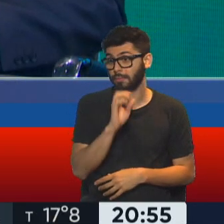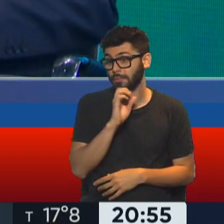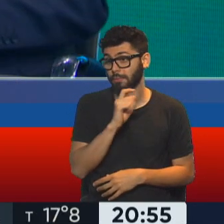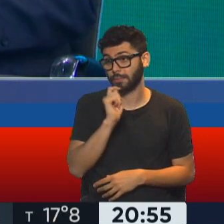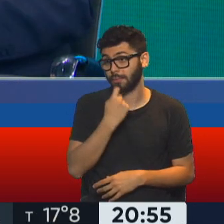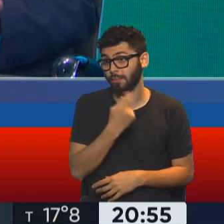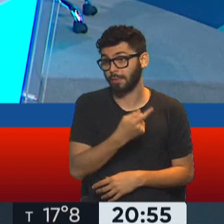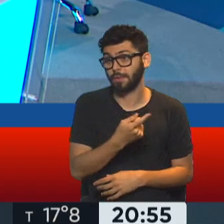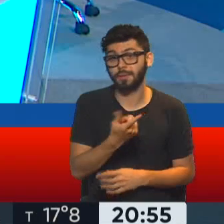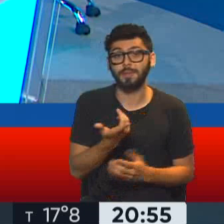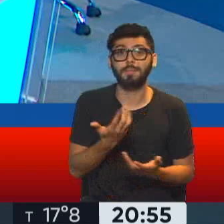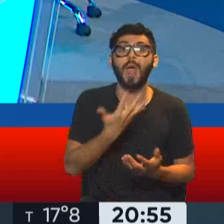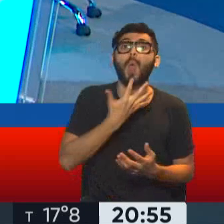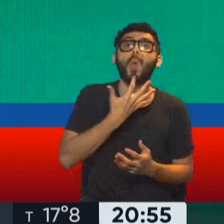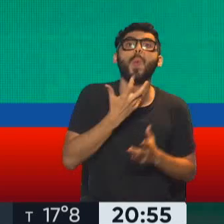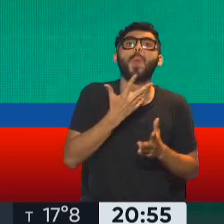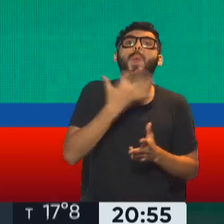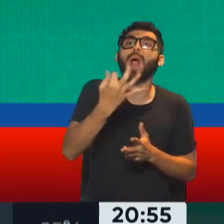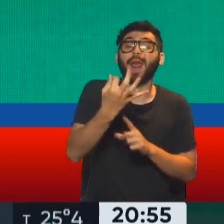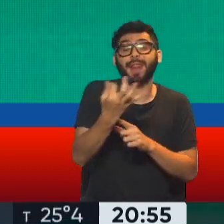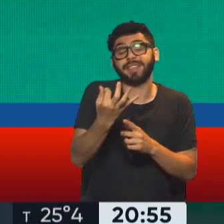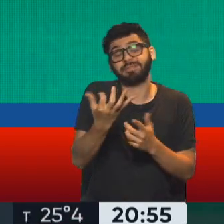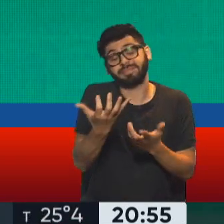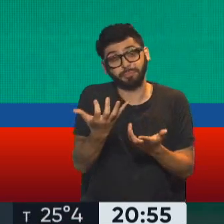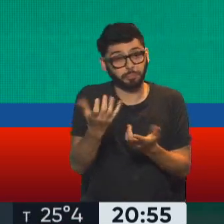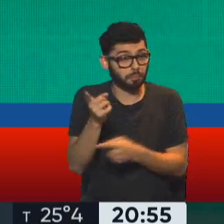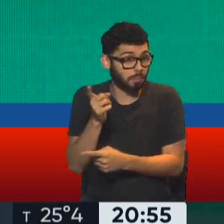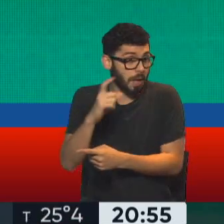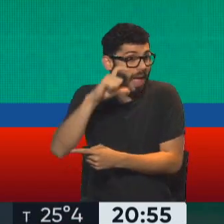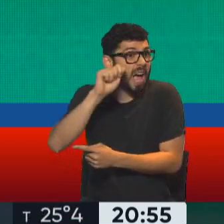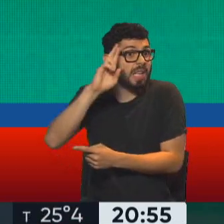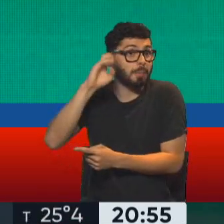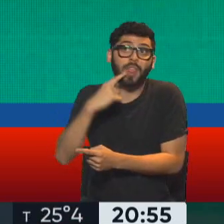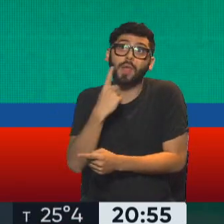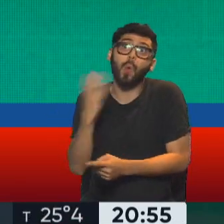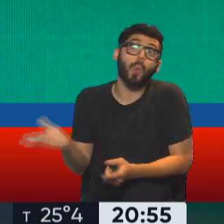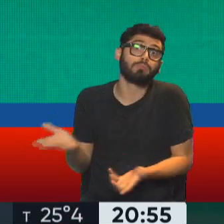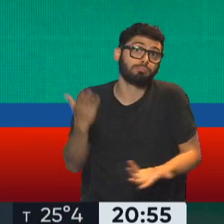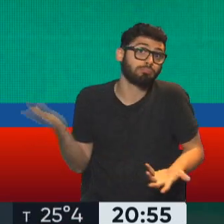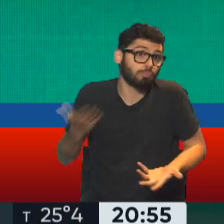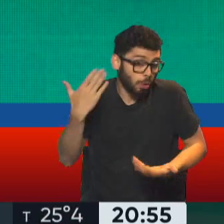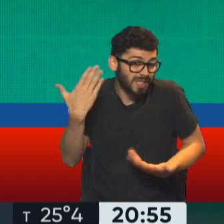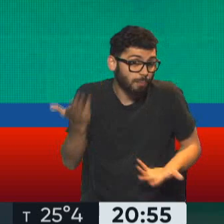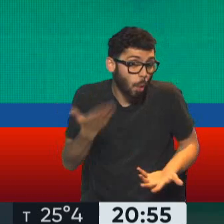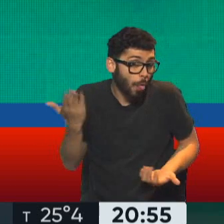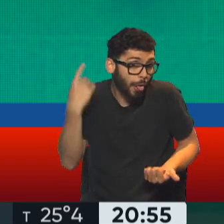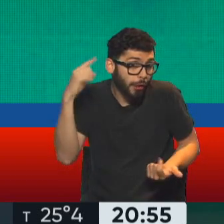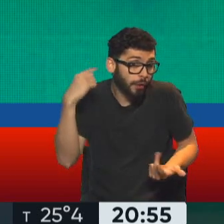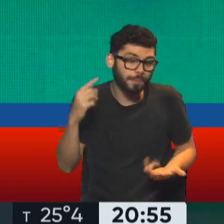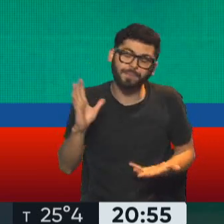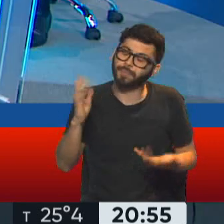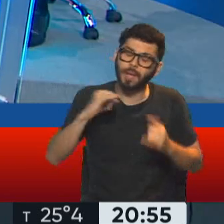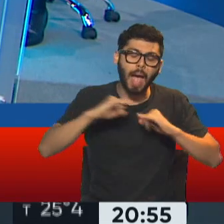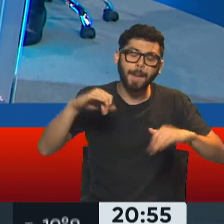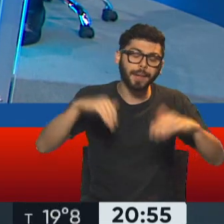Pero Carmela dijo, uno espera que pueda haber debates políticos más interesantes y no tanto golpe bajo. Yo creo que, a ver... Sí. Dice en la campaña electoral